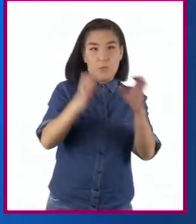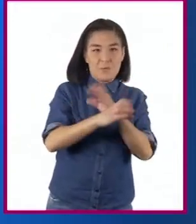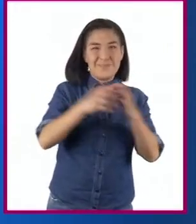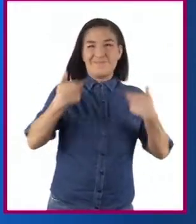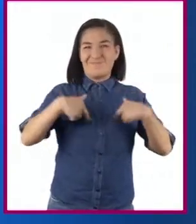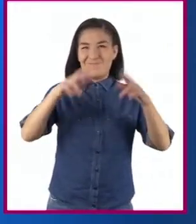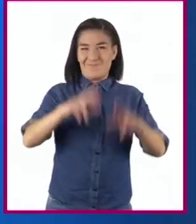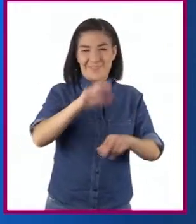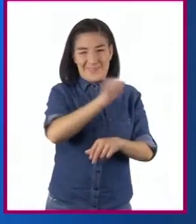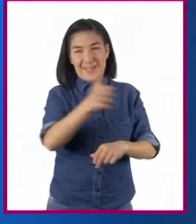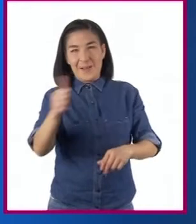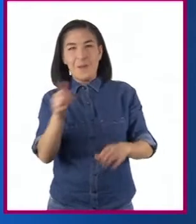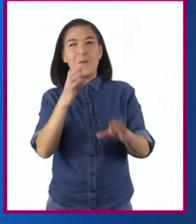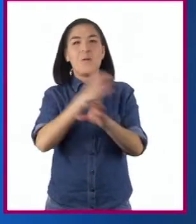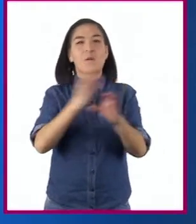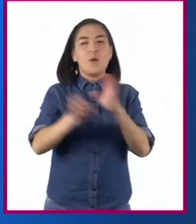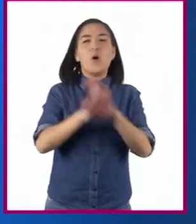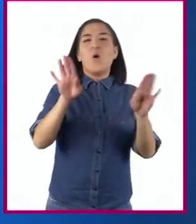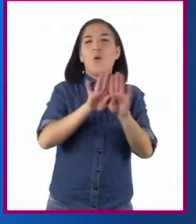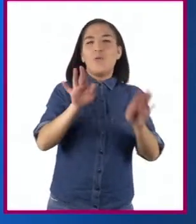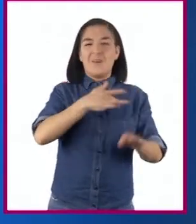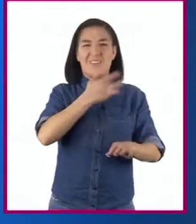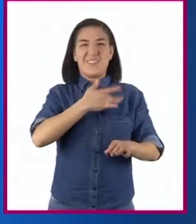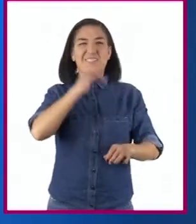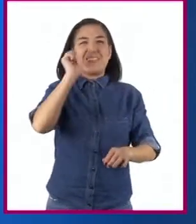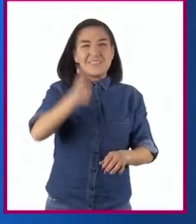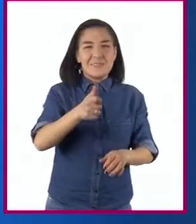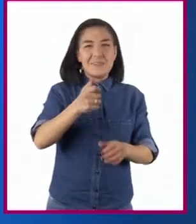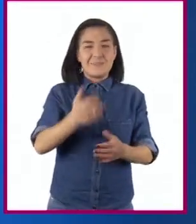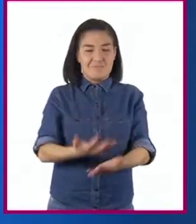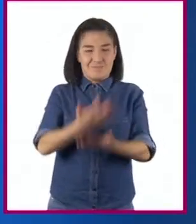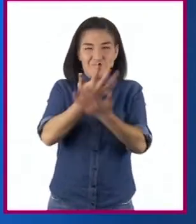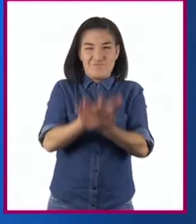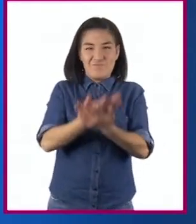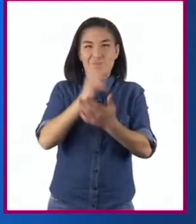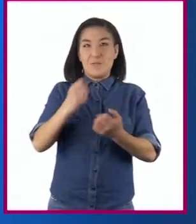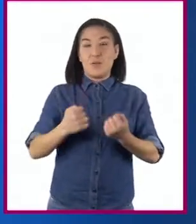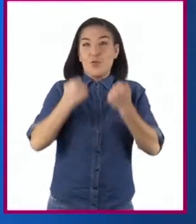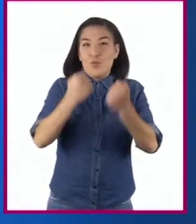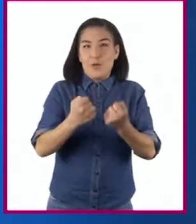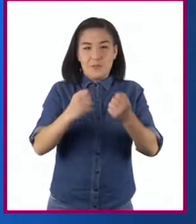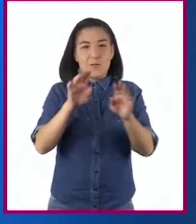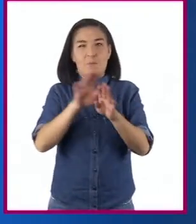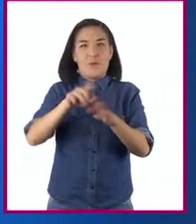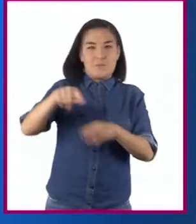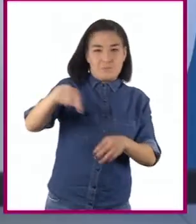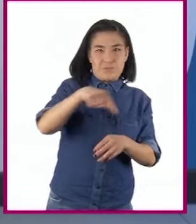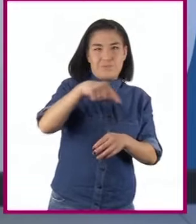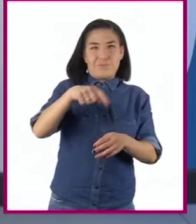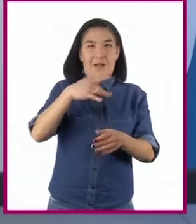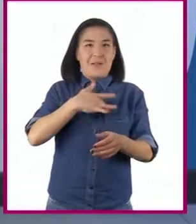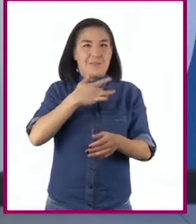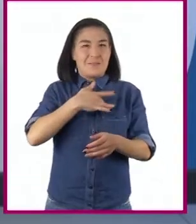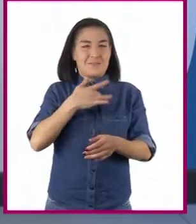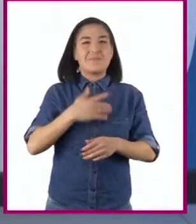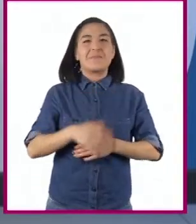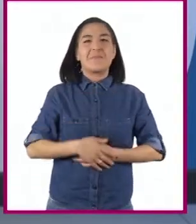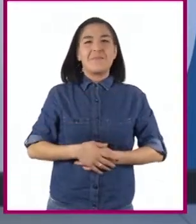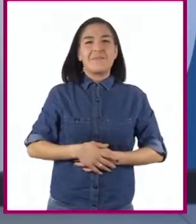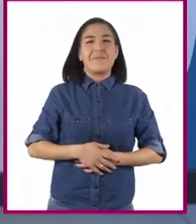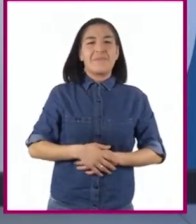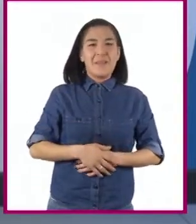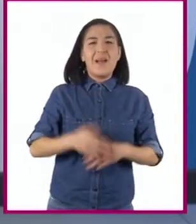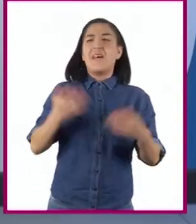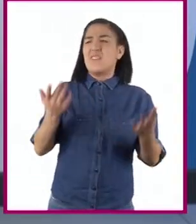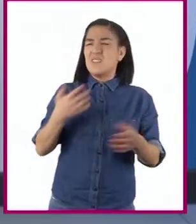representaban, a pesar de estar experimentando los efectos de la fuerza como lo es la gravedad, no se movían. Ay, no lo